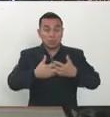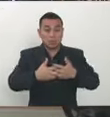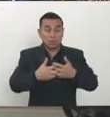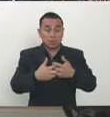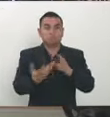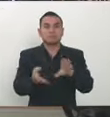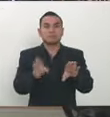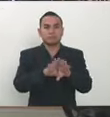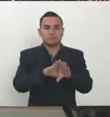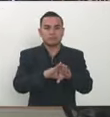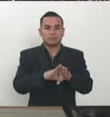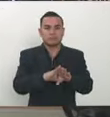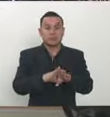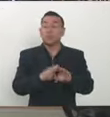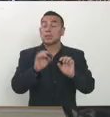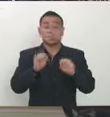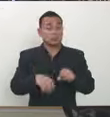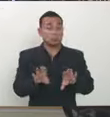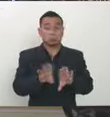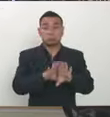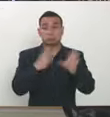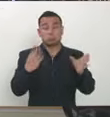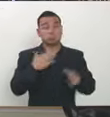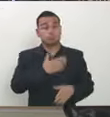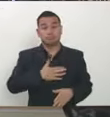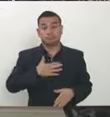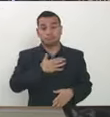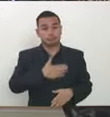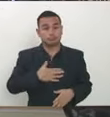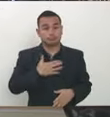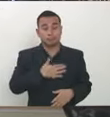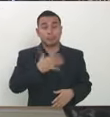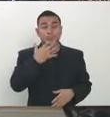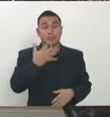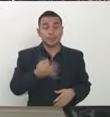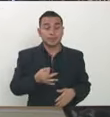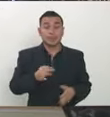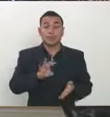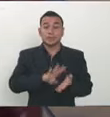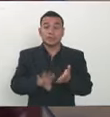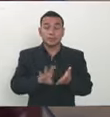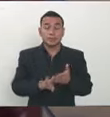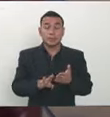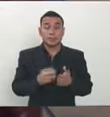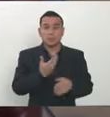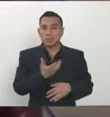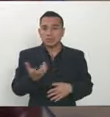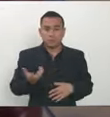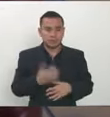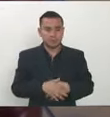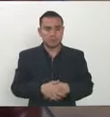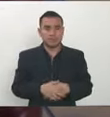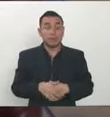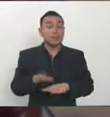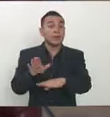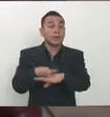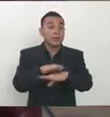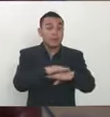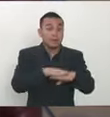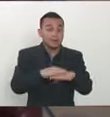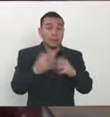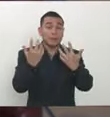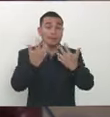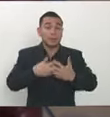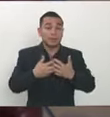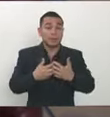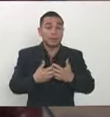se cierra y ya no puede abrir su negocio y el producto va a ser puesto a la venta en el precio de la lista. Así que un llamado a los buenos empresarios